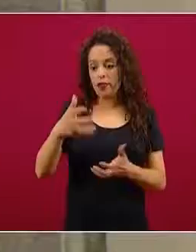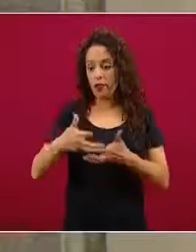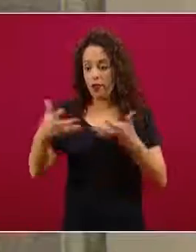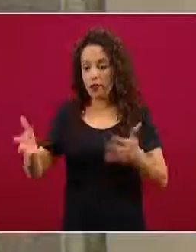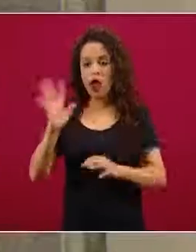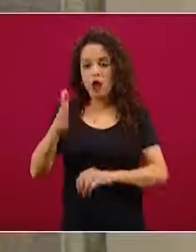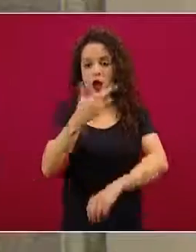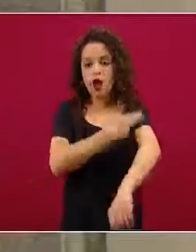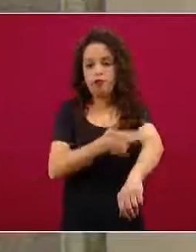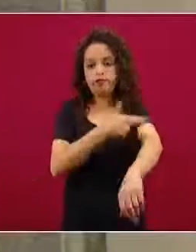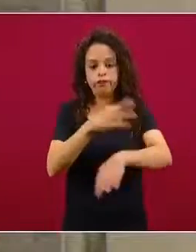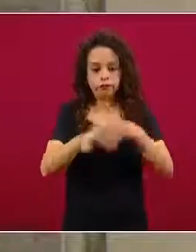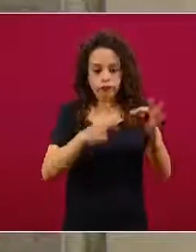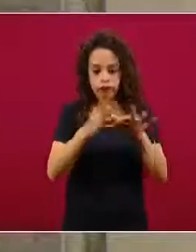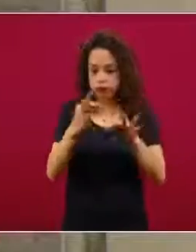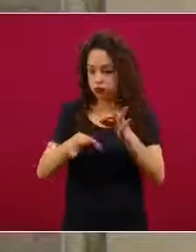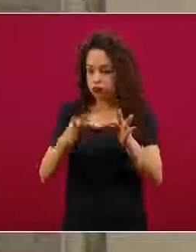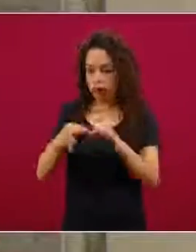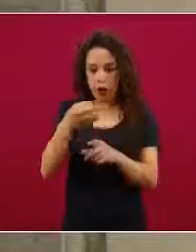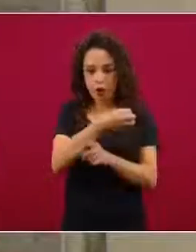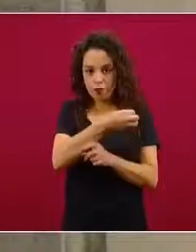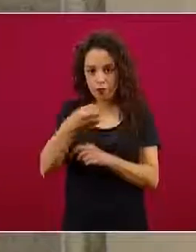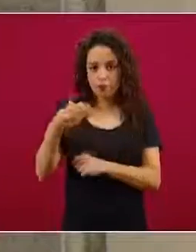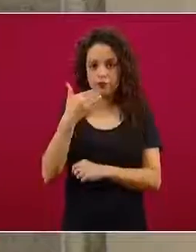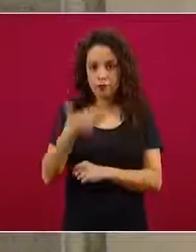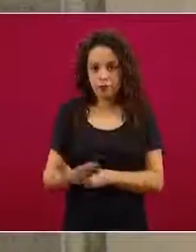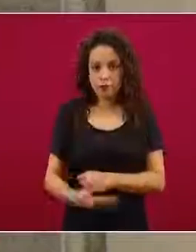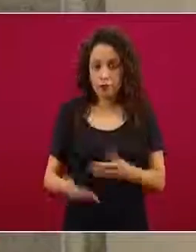hoy, de acuerdo con datos del